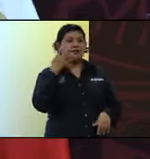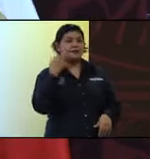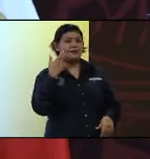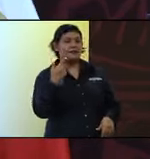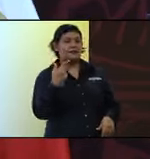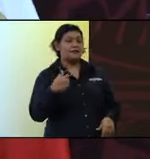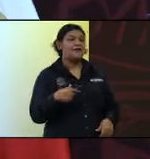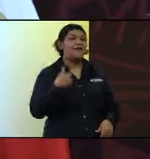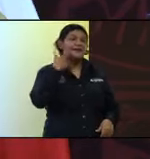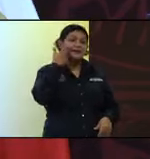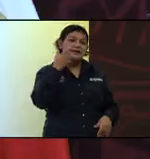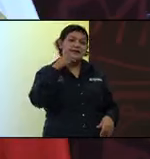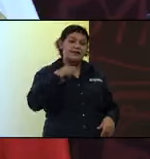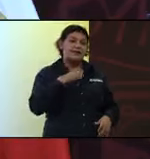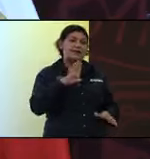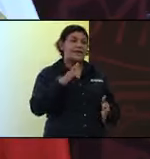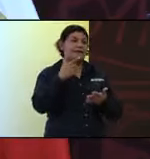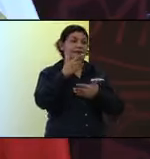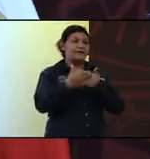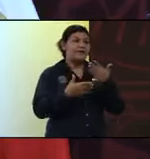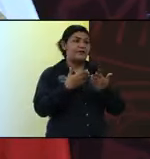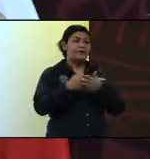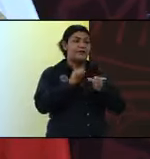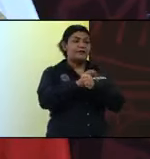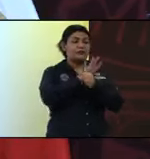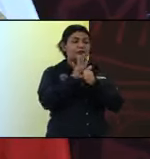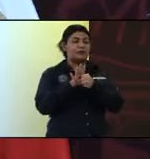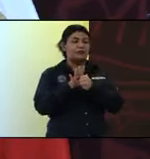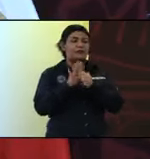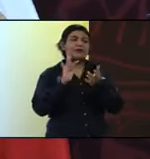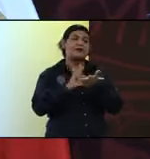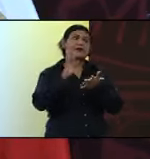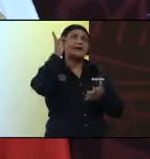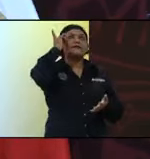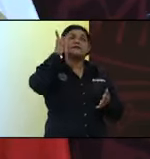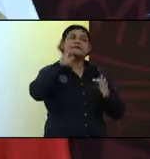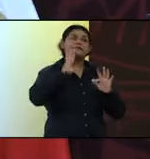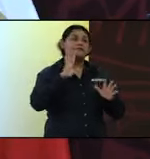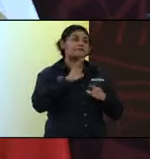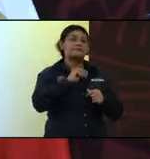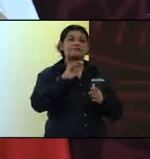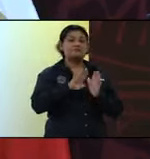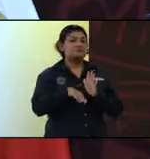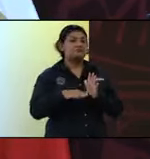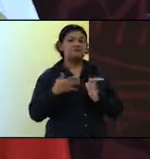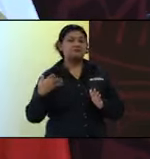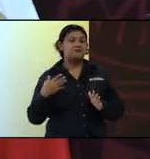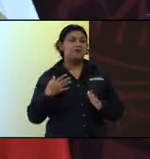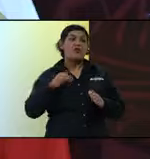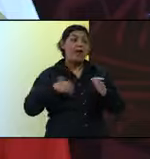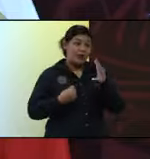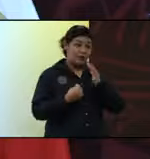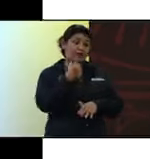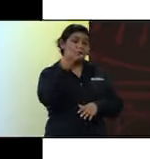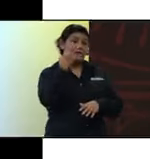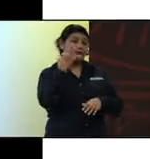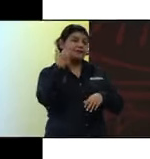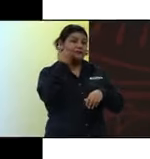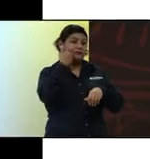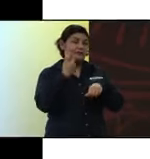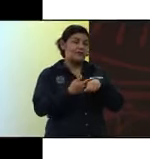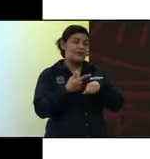que tenemos el reporte oficial del COVID, gracias a Dios seguimos sin defunciones, hubo 3 casos nuevos, pero todo el